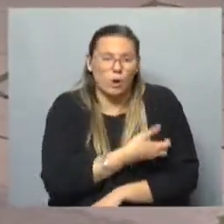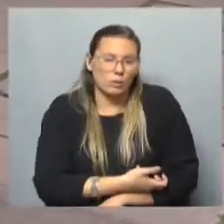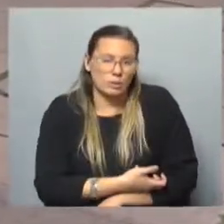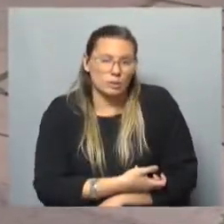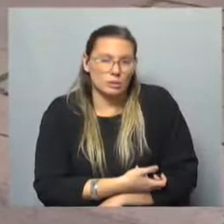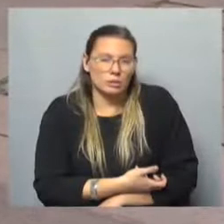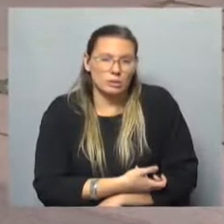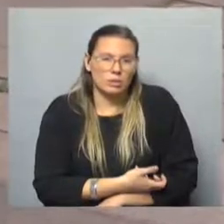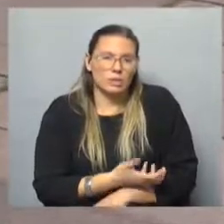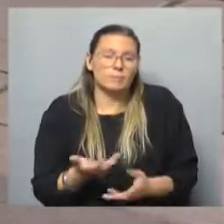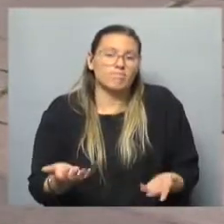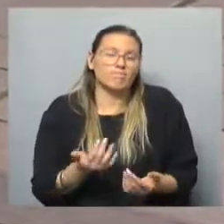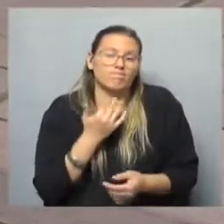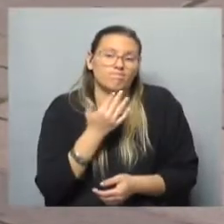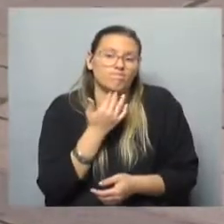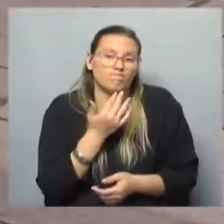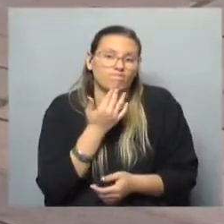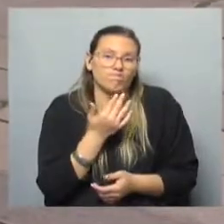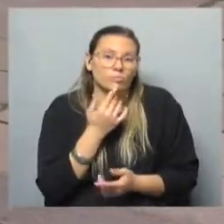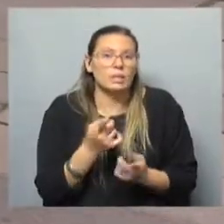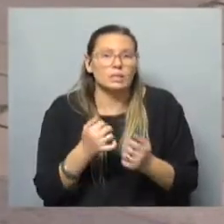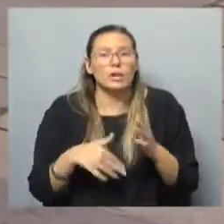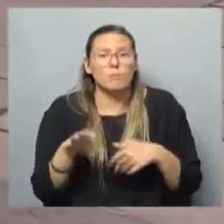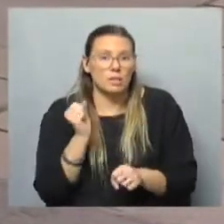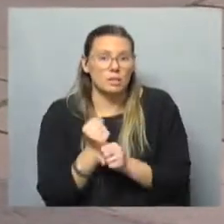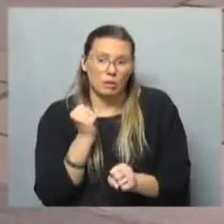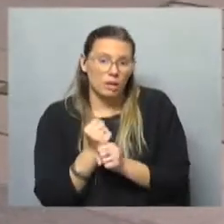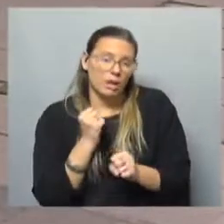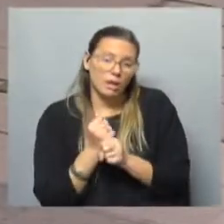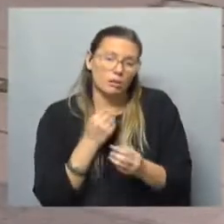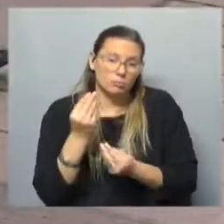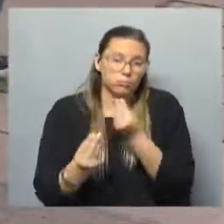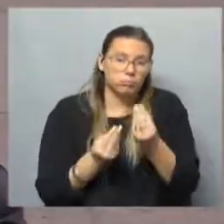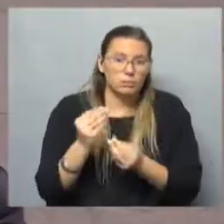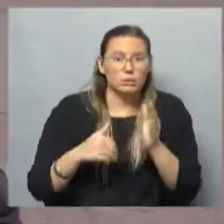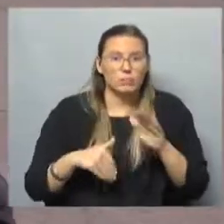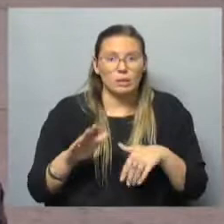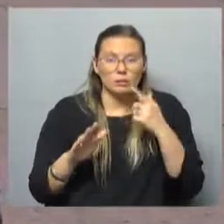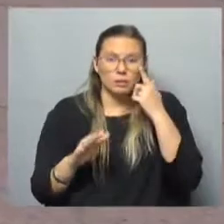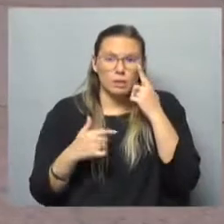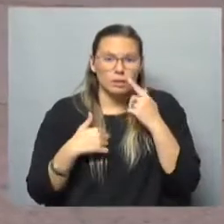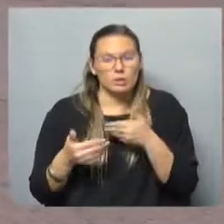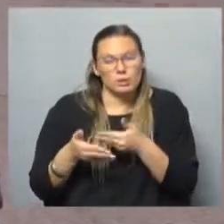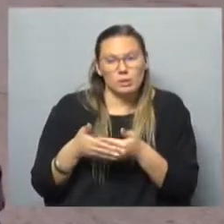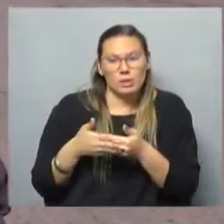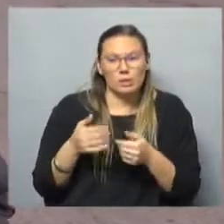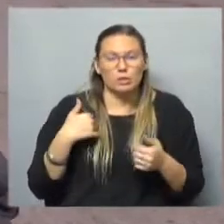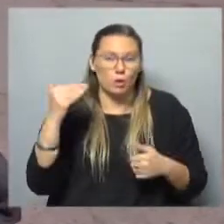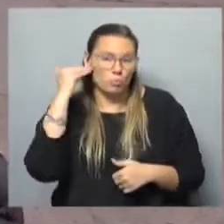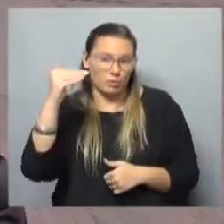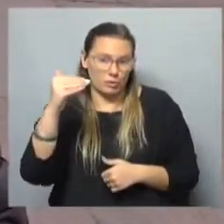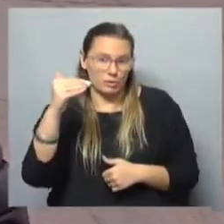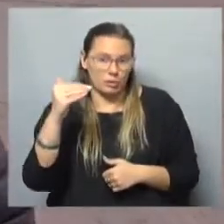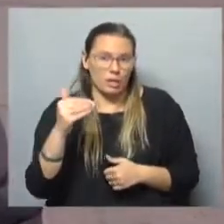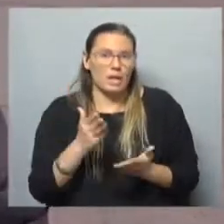entonces, no sé, necesitamos más trabajo, más todo. Me toca de cerca porque yo soy docente y estoy